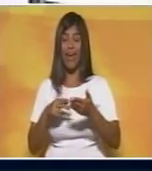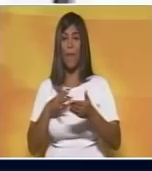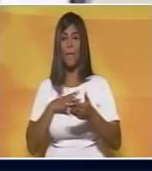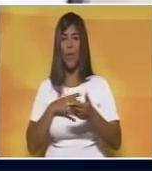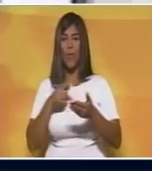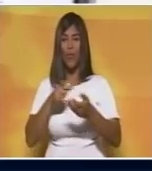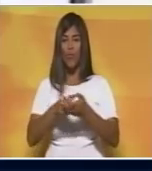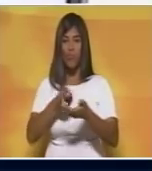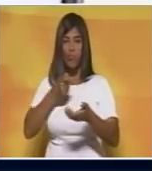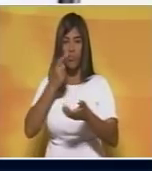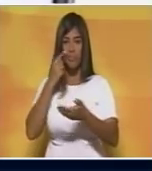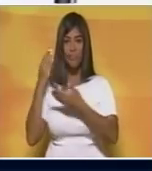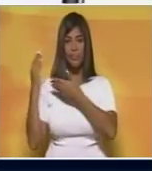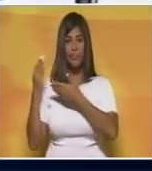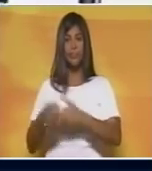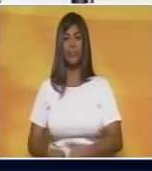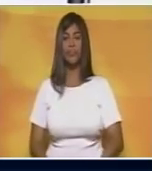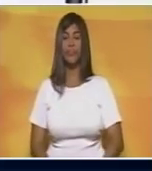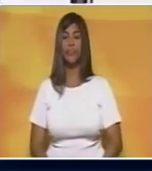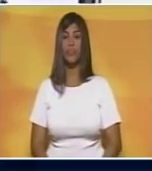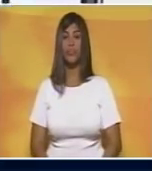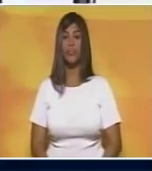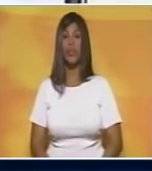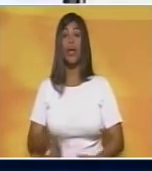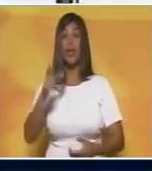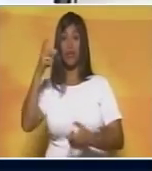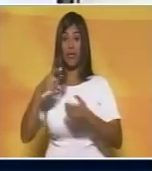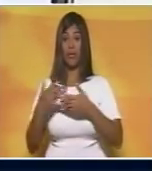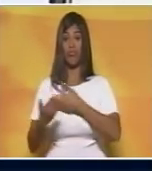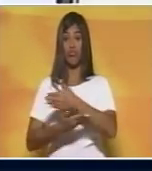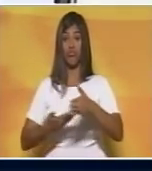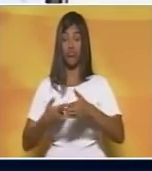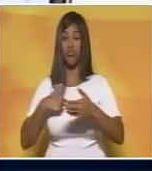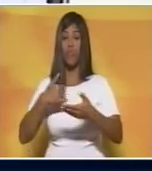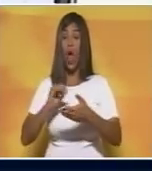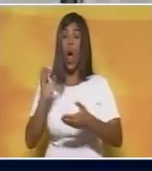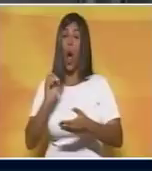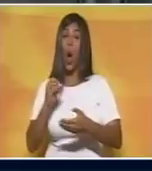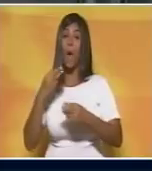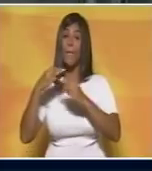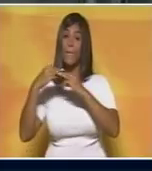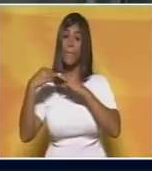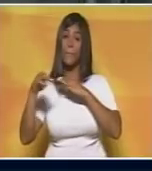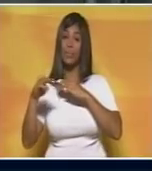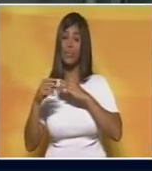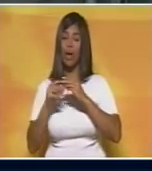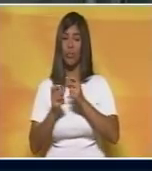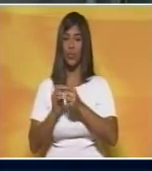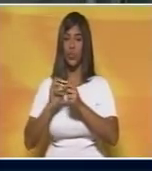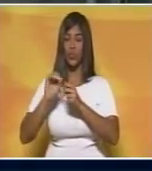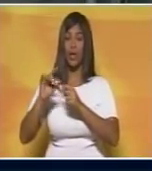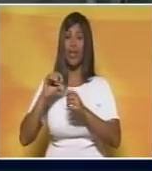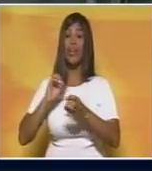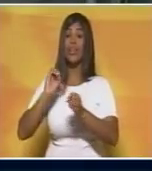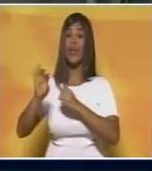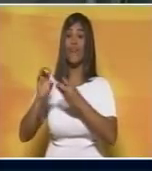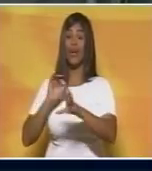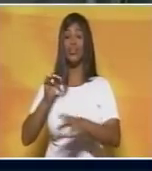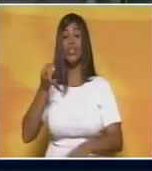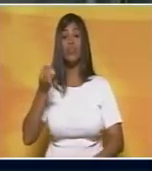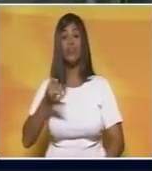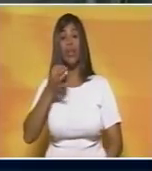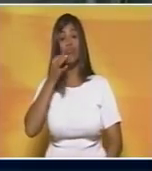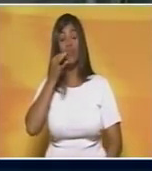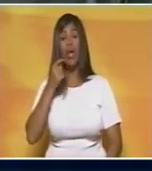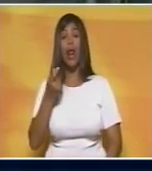QR que va a ofrecer el comercio en ese momento, o puede pagar a través de un mensaje de texto. Esto es una transferencia en tiempo real, de tal manera que el dinero